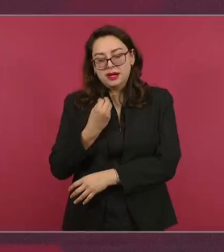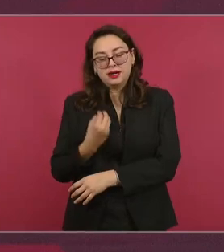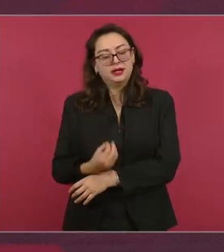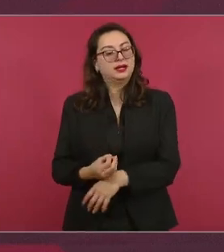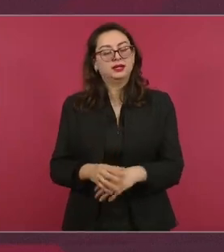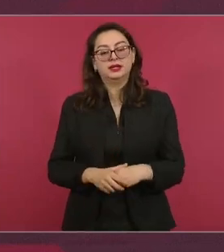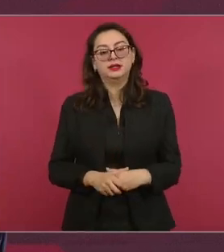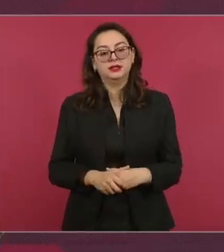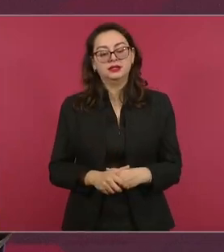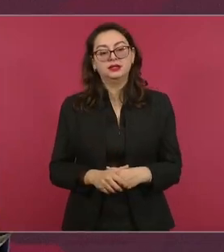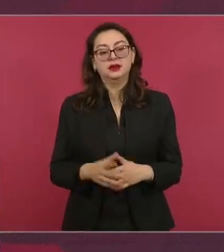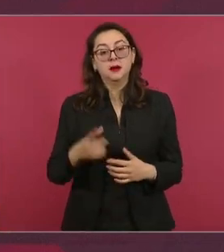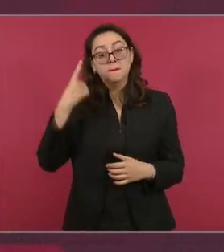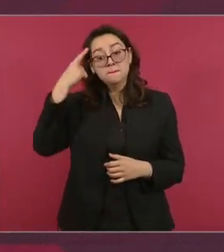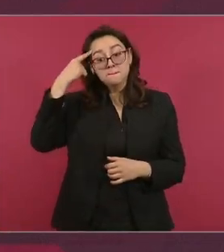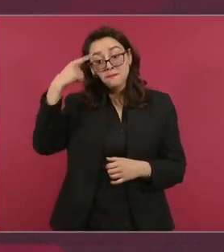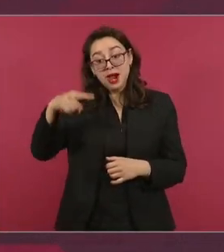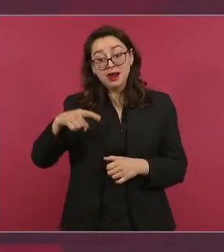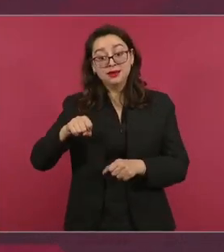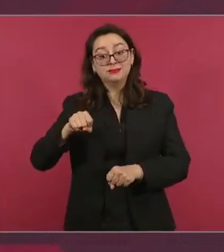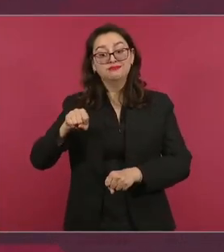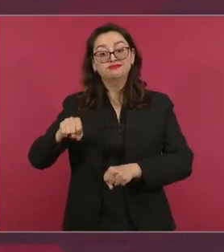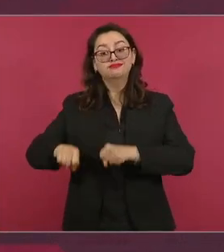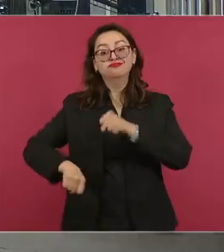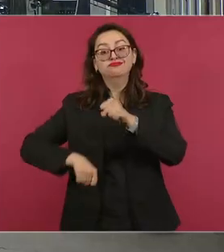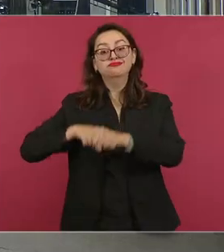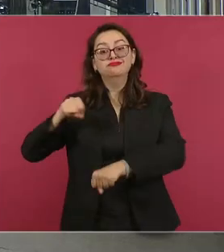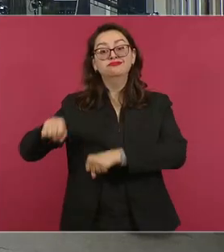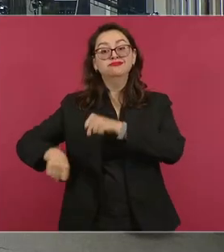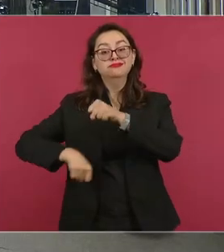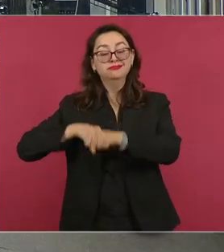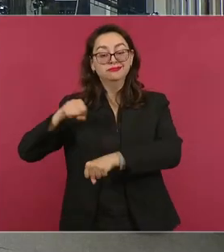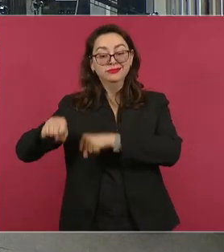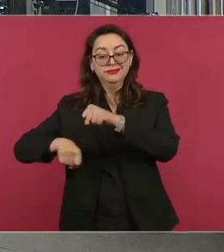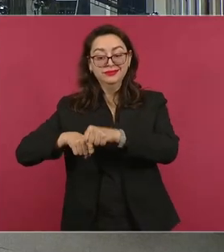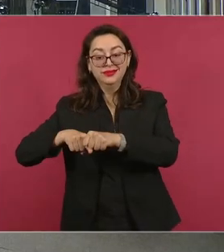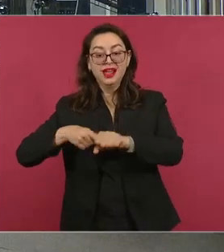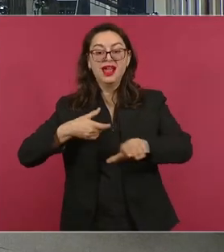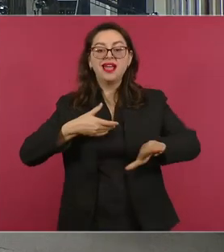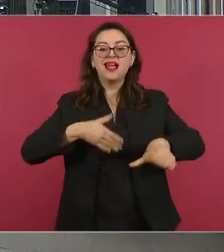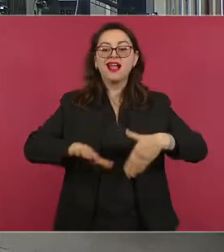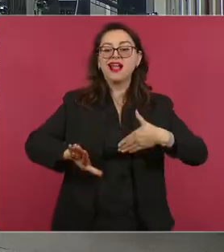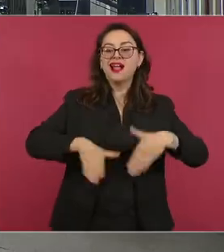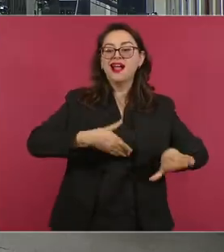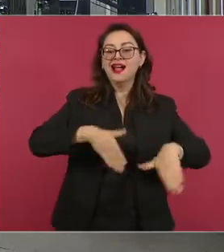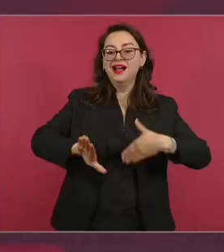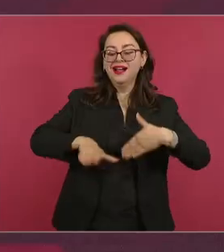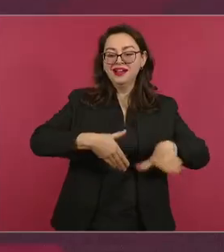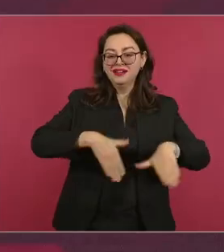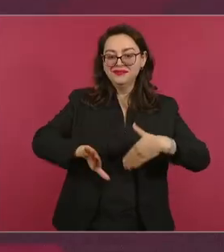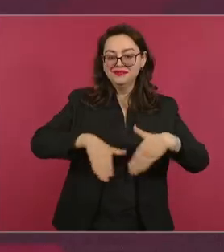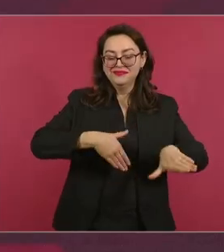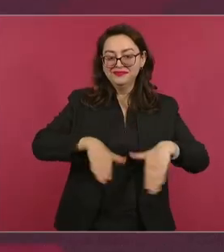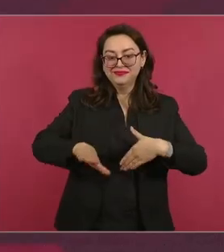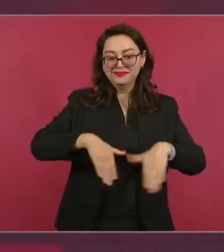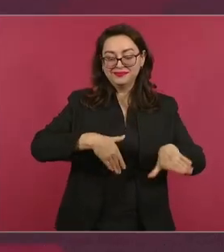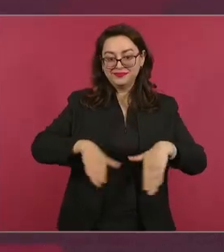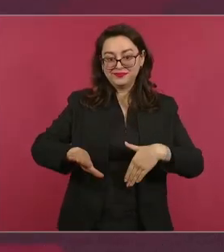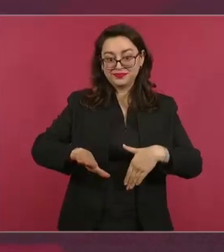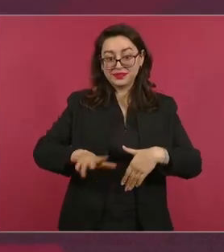para bicicleta y para ir a pie. Entonces, a la